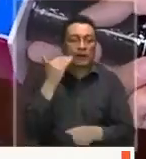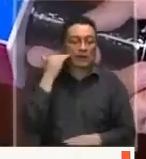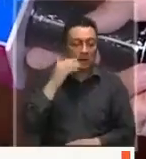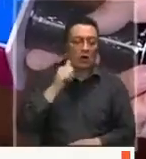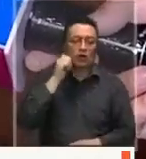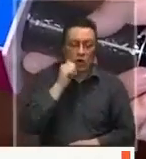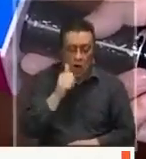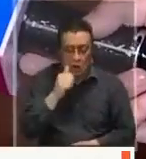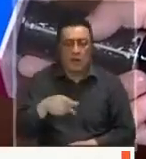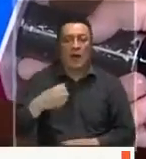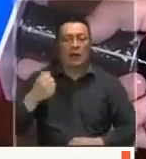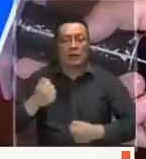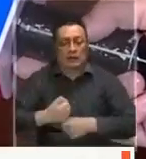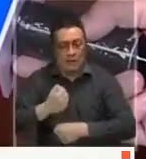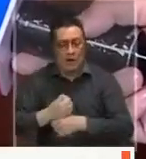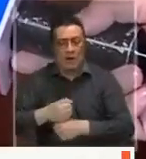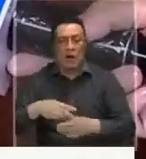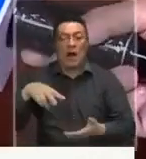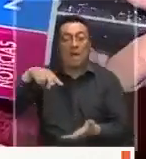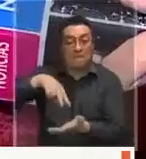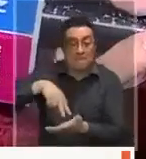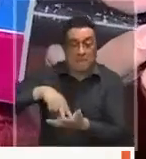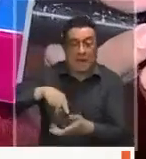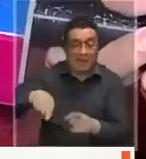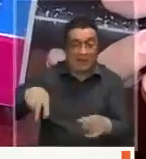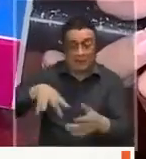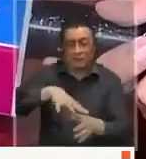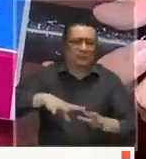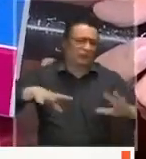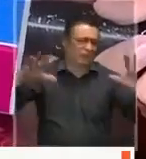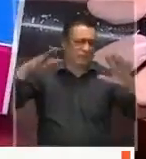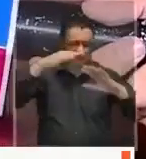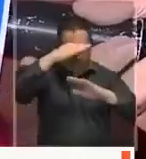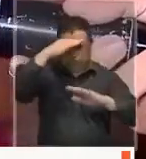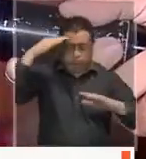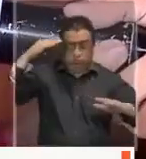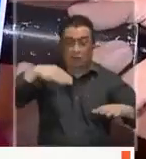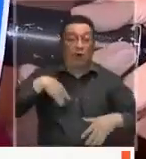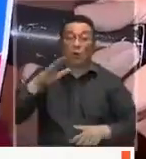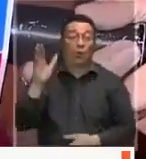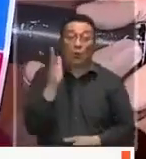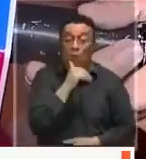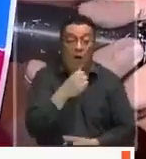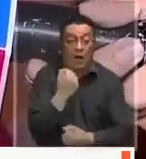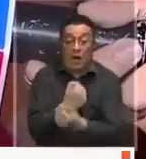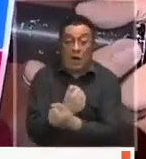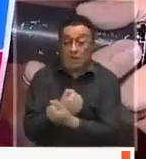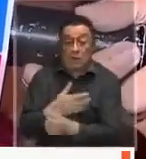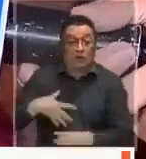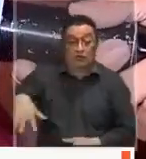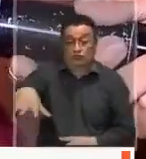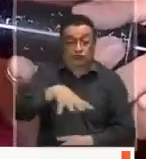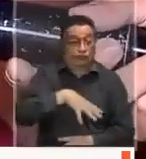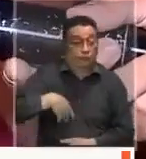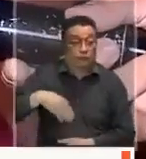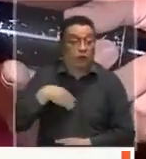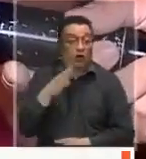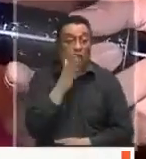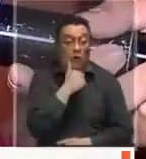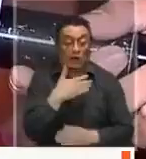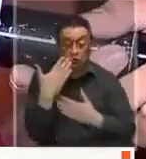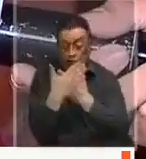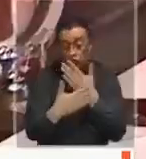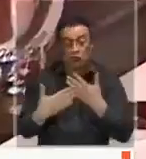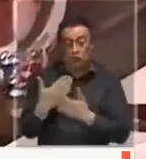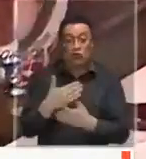se van a trabajar yo te digo los paraderos aquí una cosa horrible lamentablemente no tenemos dotación policial para tener el resguardo